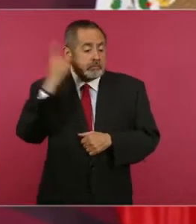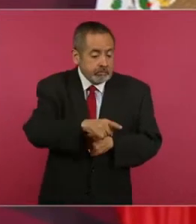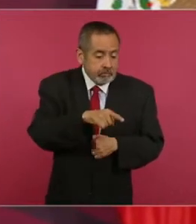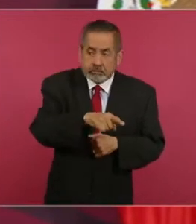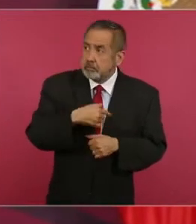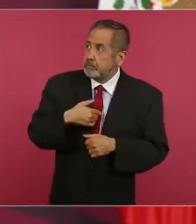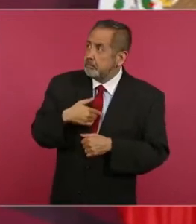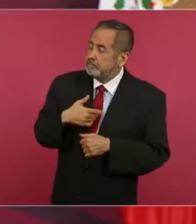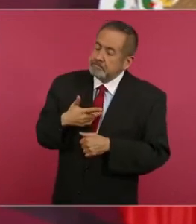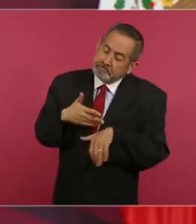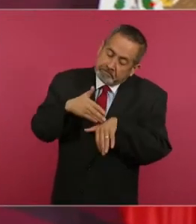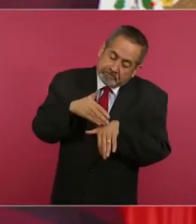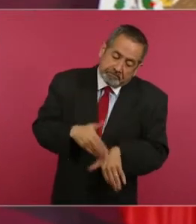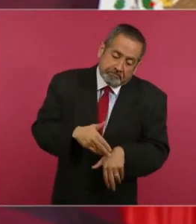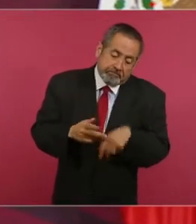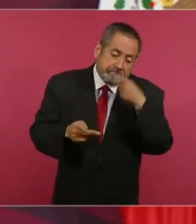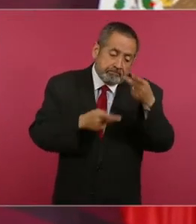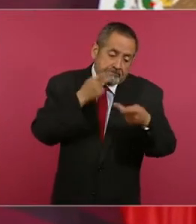de arriba.